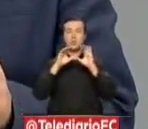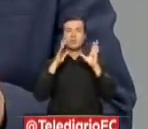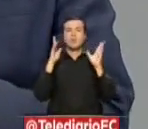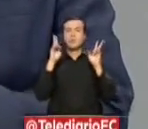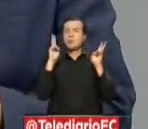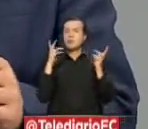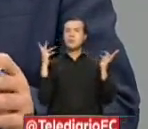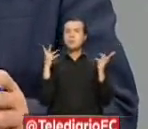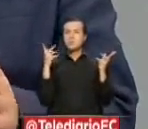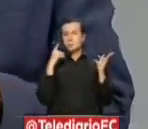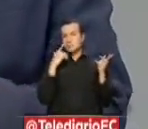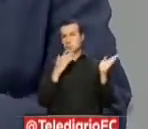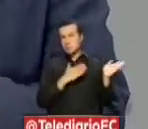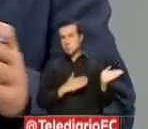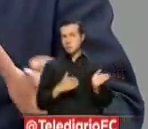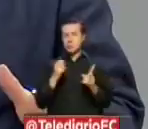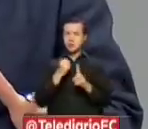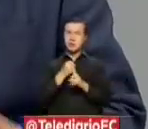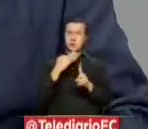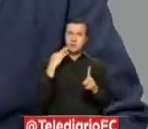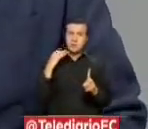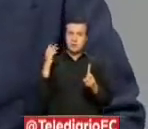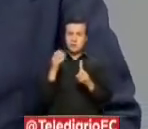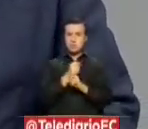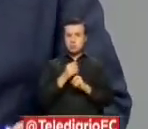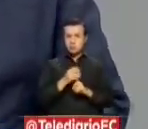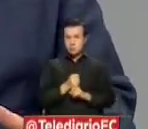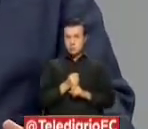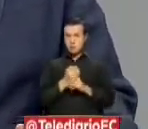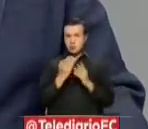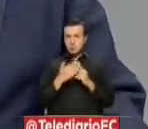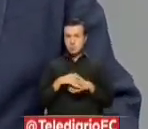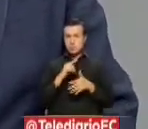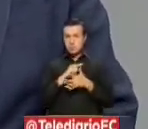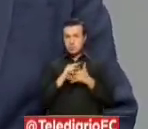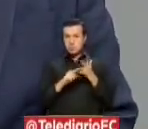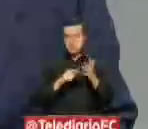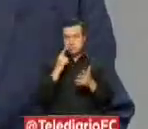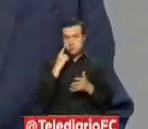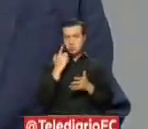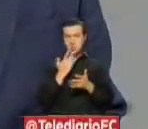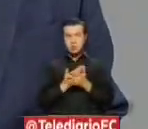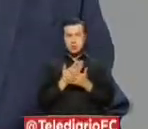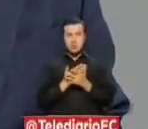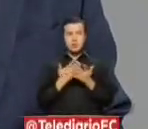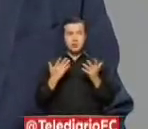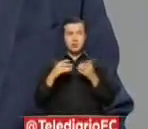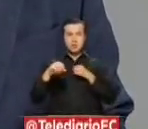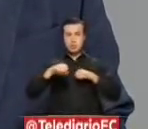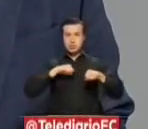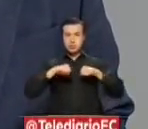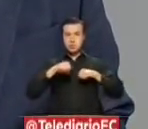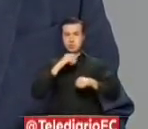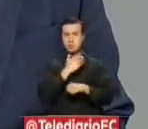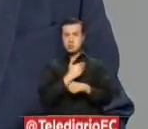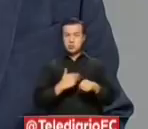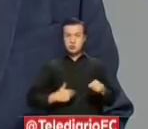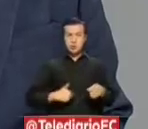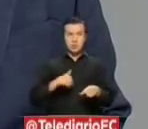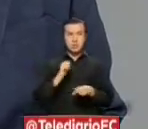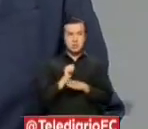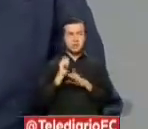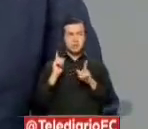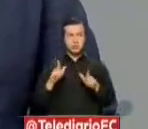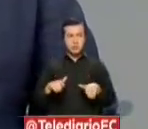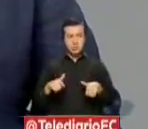más sobre las consecuencias, los impactos, los resultados probables o comprobados de las gestiones del presidente de la República,